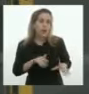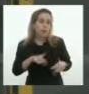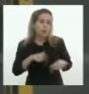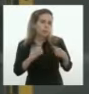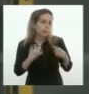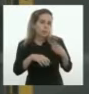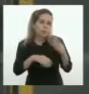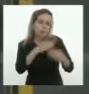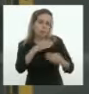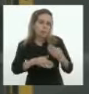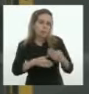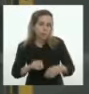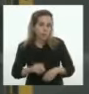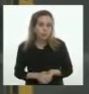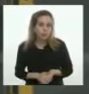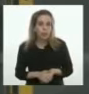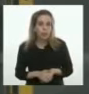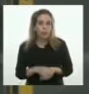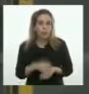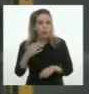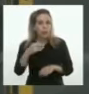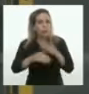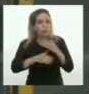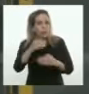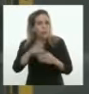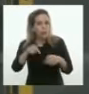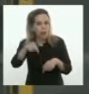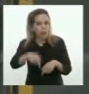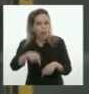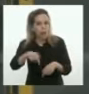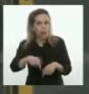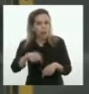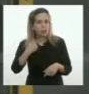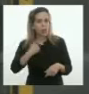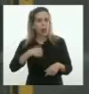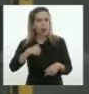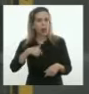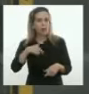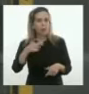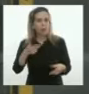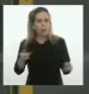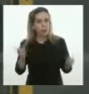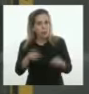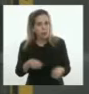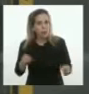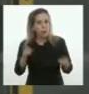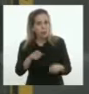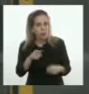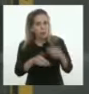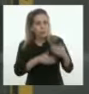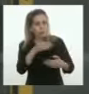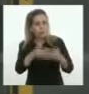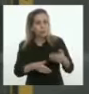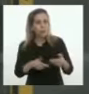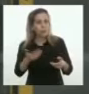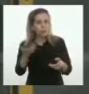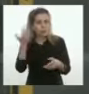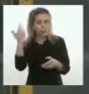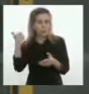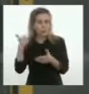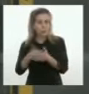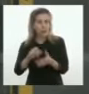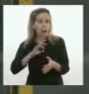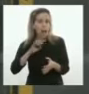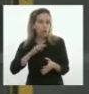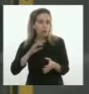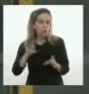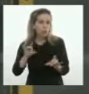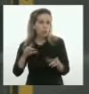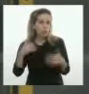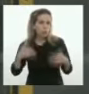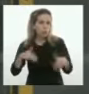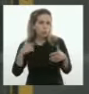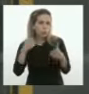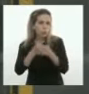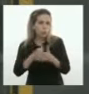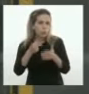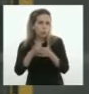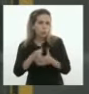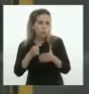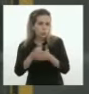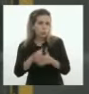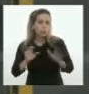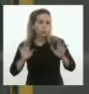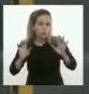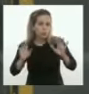y tener un seguir adelante en una argentina que se sobrepone de años difíciles no